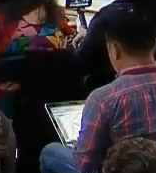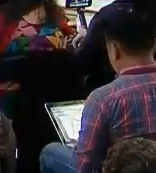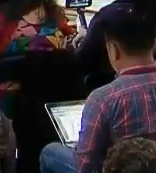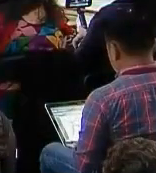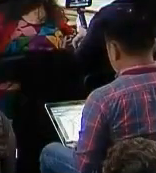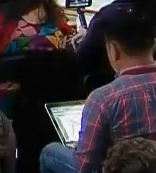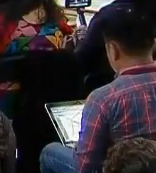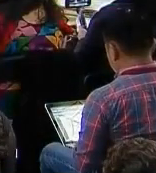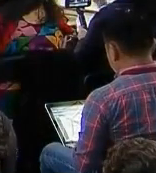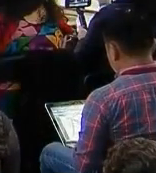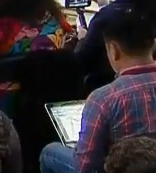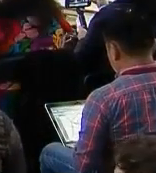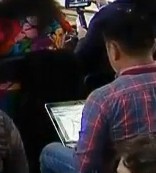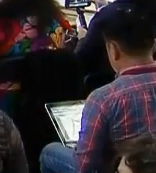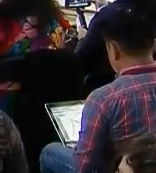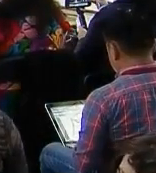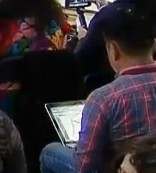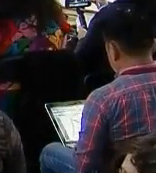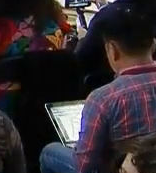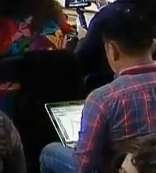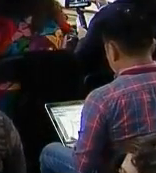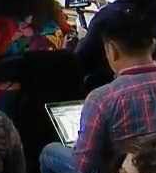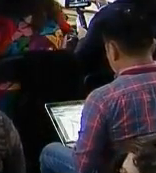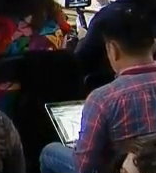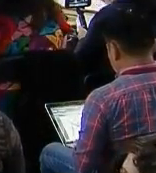a resolver.